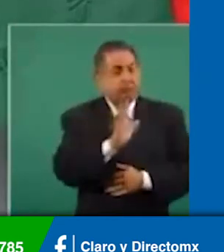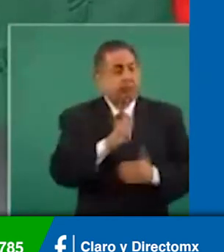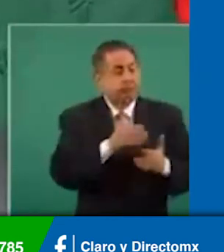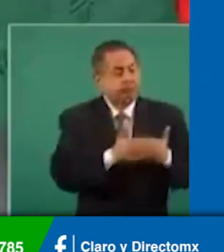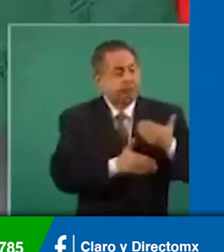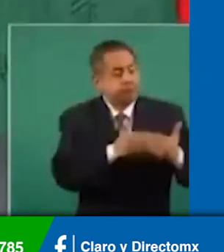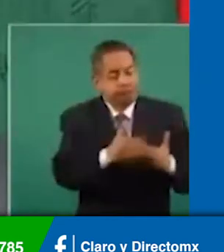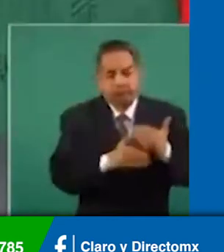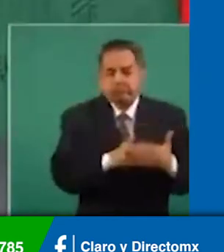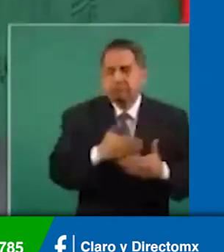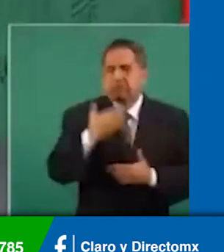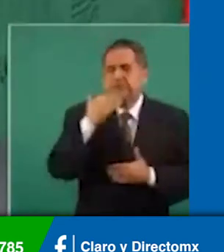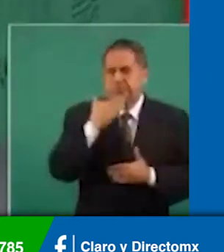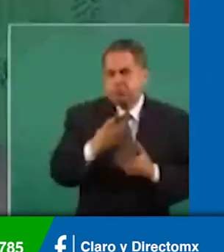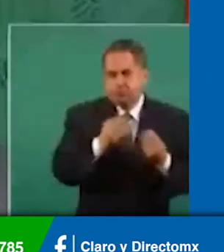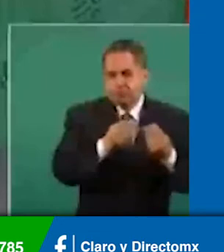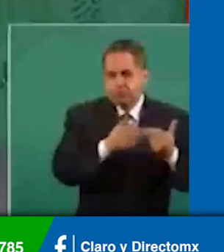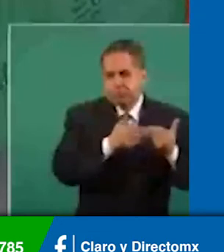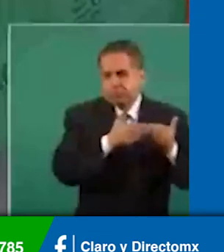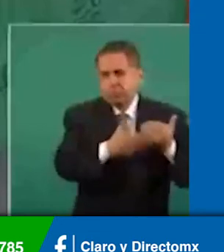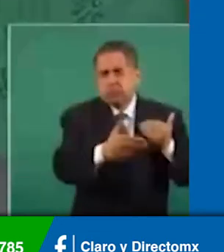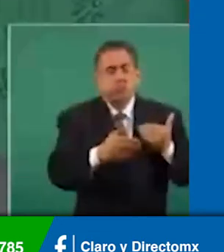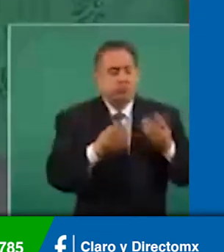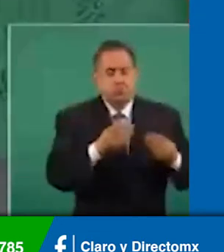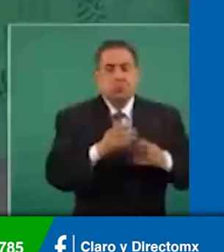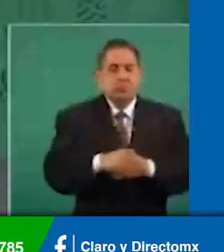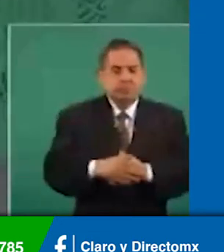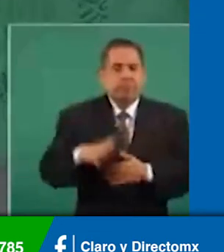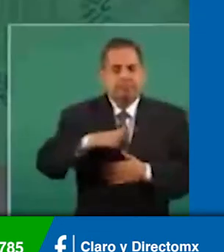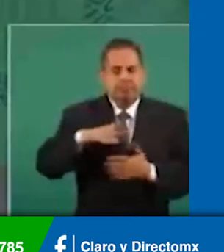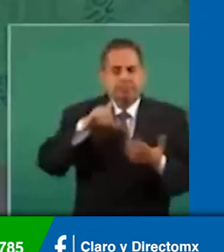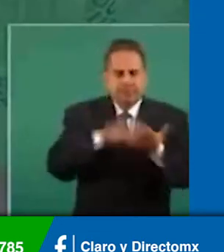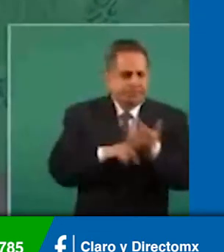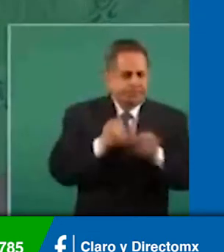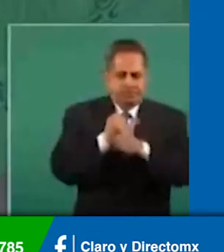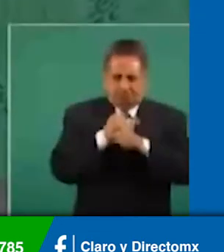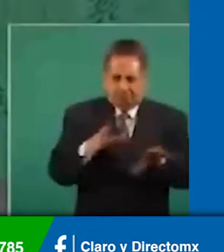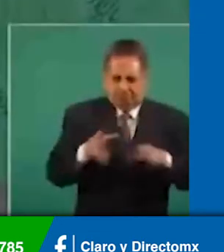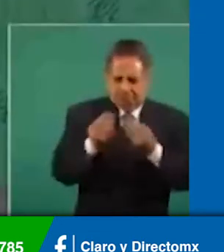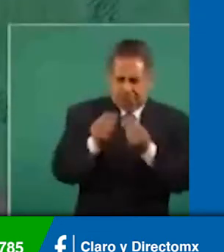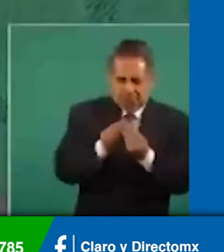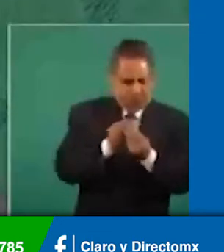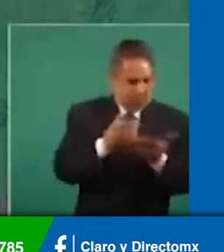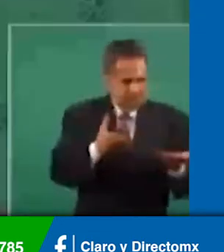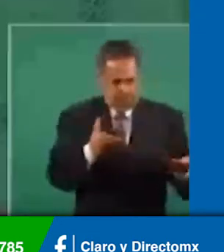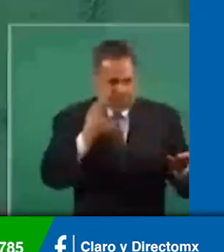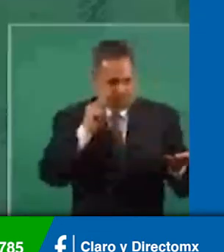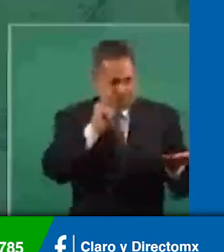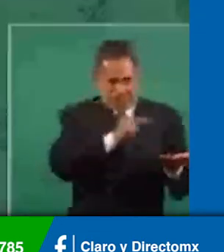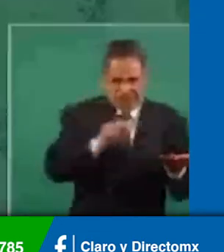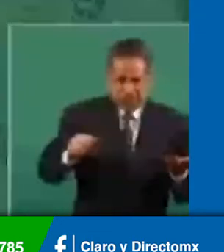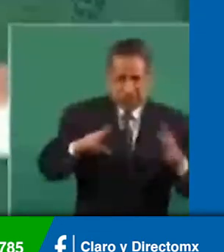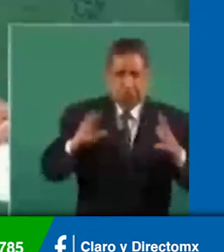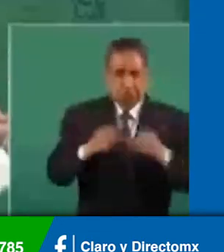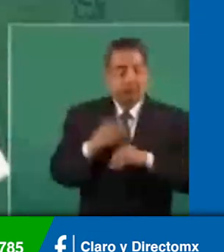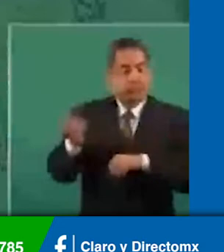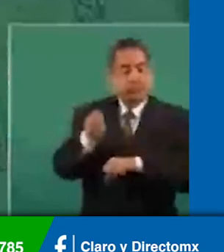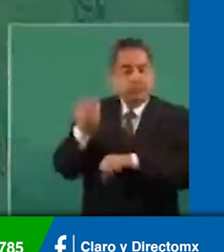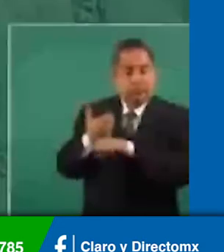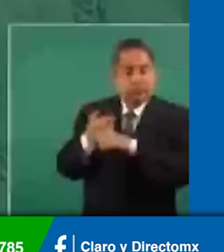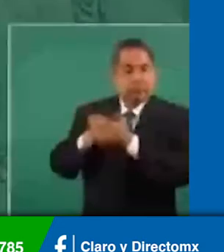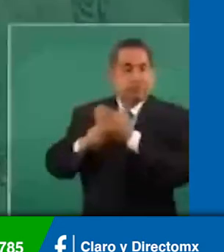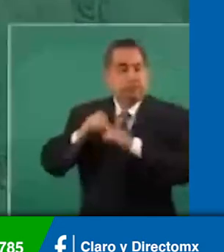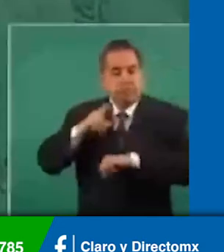y es que se ha avanzado muchísimo que tenemos mucha información mucha información aquí está la secretaria